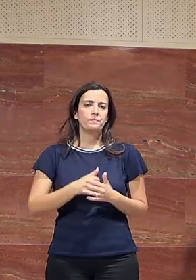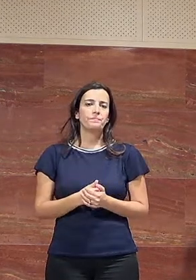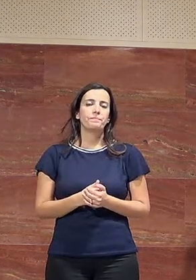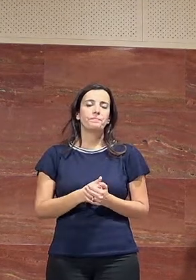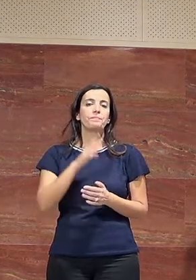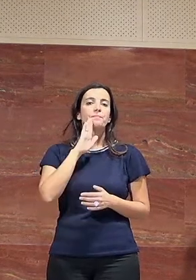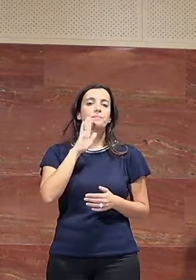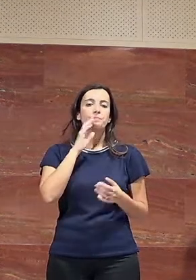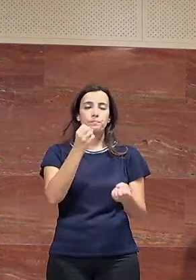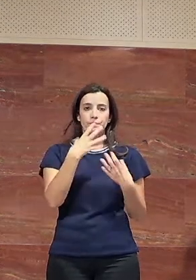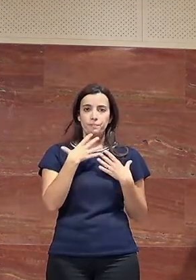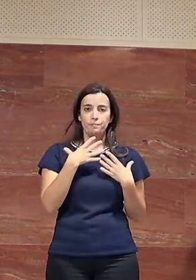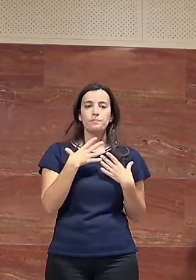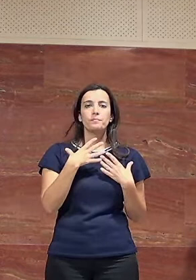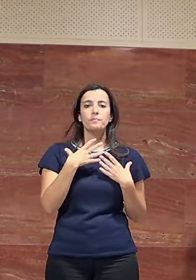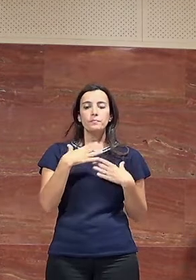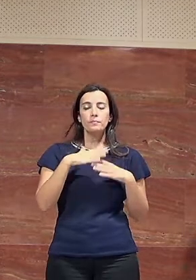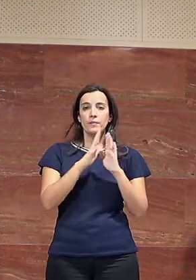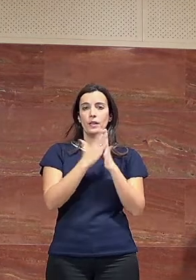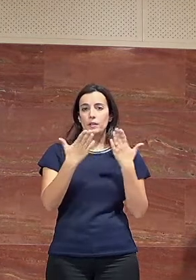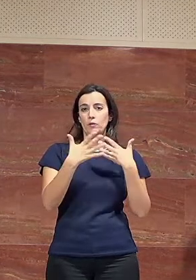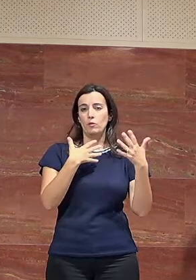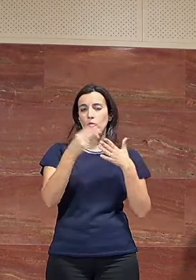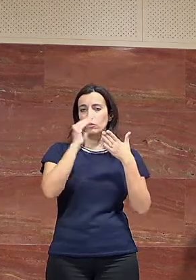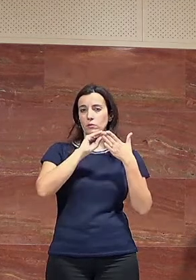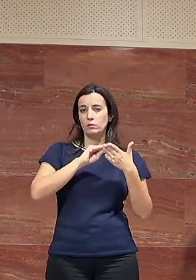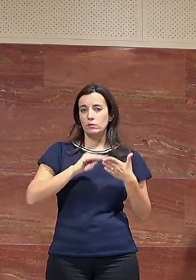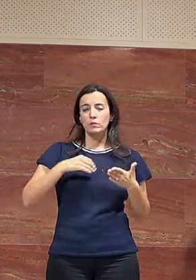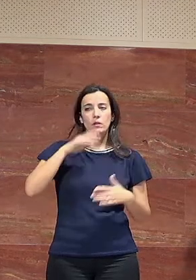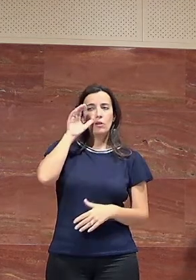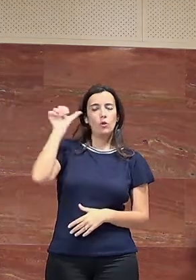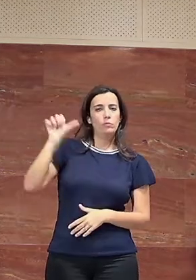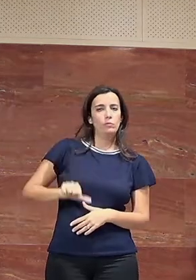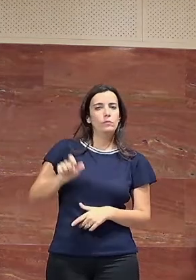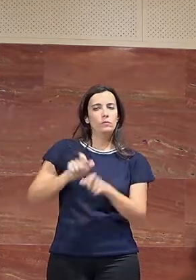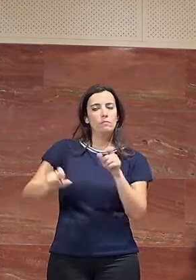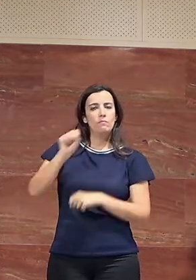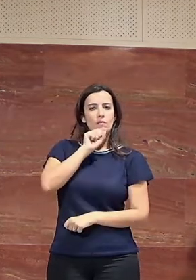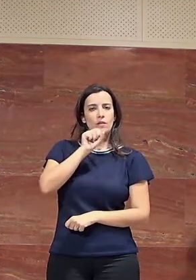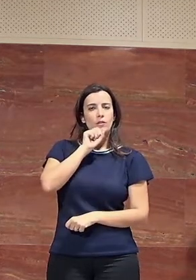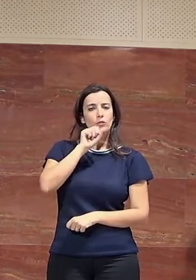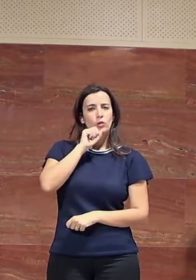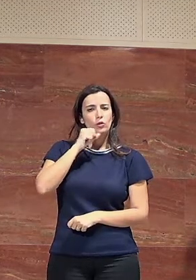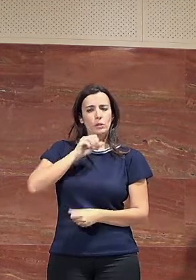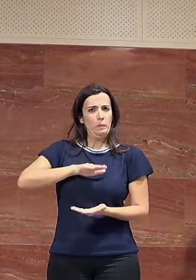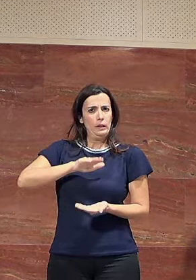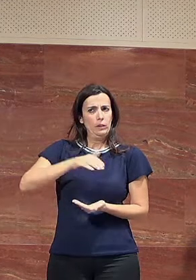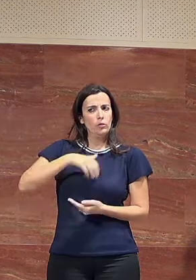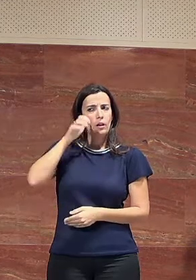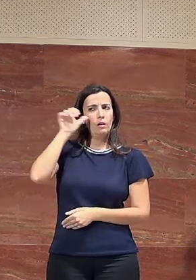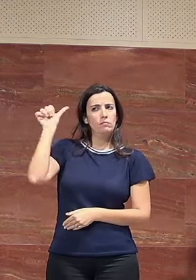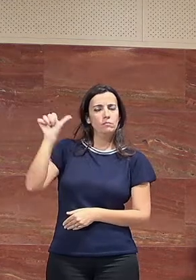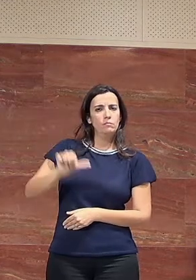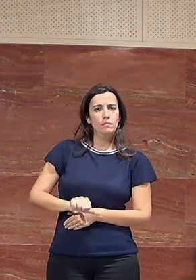has dicho antes que para hacer este libro has observado mucho a las personas mayores desde que eras pequeño, ¿no? ¿En